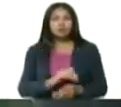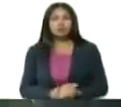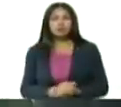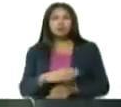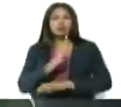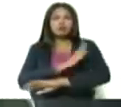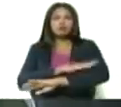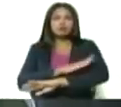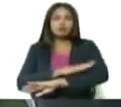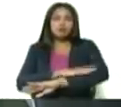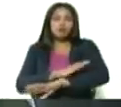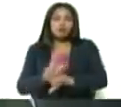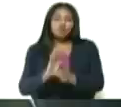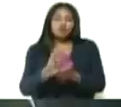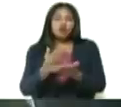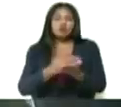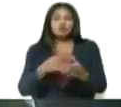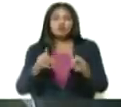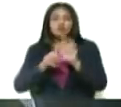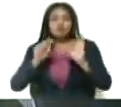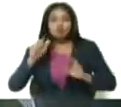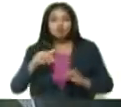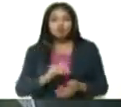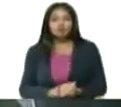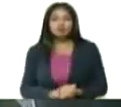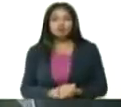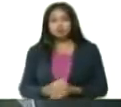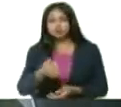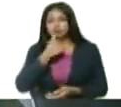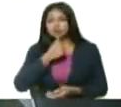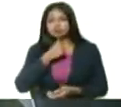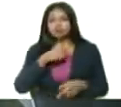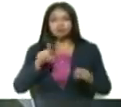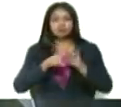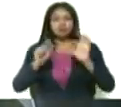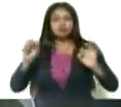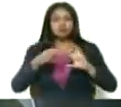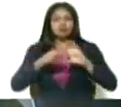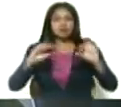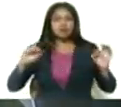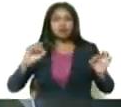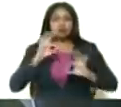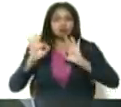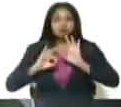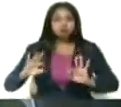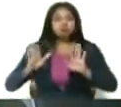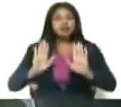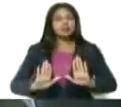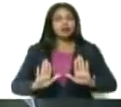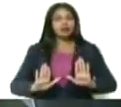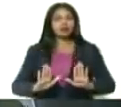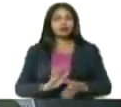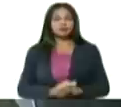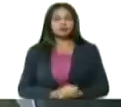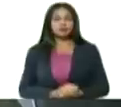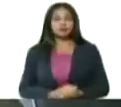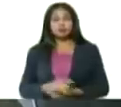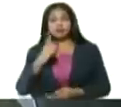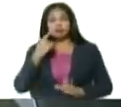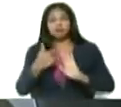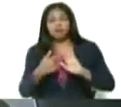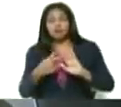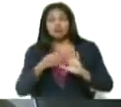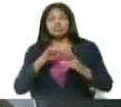carácter preventivo para contener, como usted lo ha dicho, la cadena de contagio, dada la